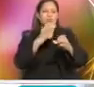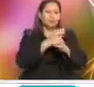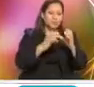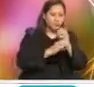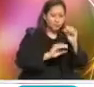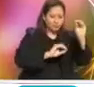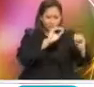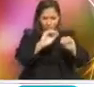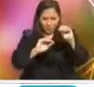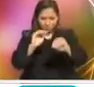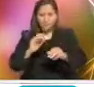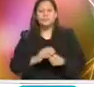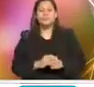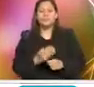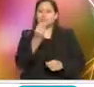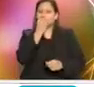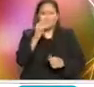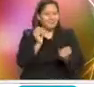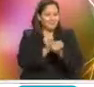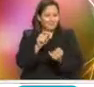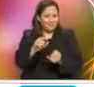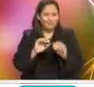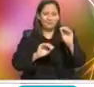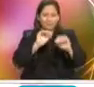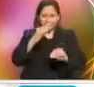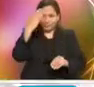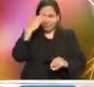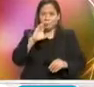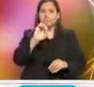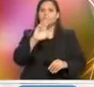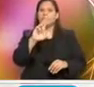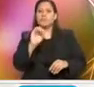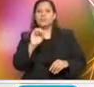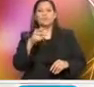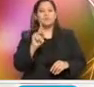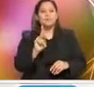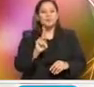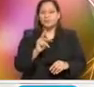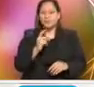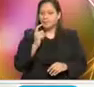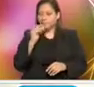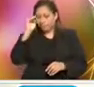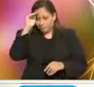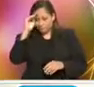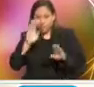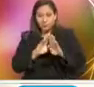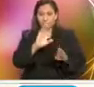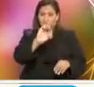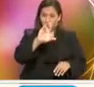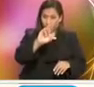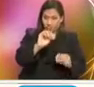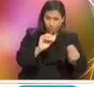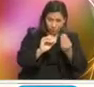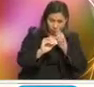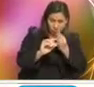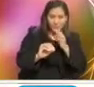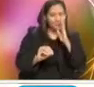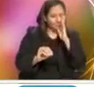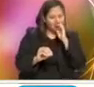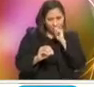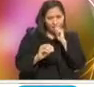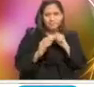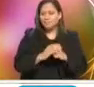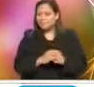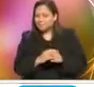Ok. Y pues la comida no era la excepción, pero como te podrás imaginar, no resultaba conveniente ponerle oro a la comida. sí, Y ¿no?